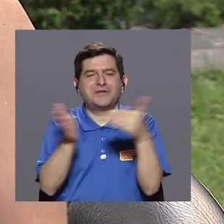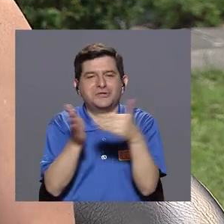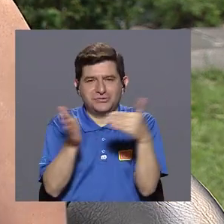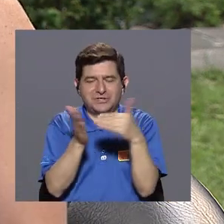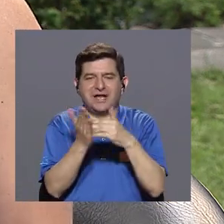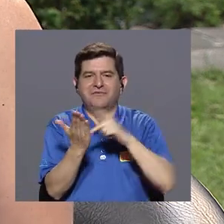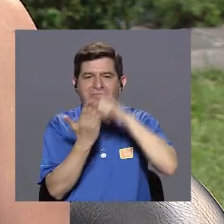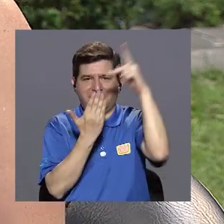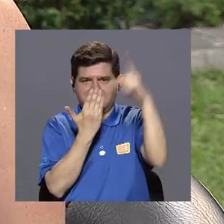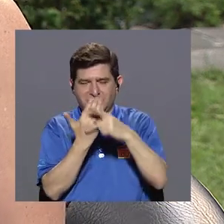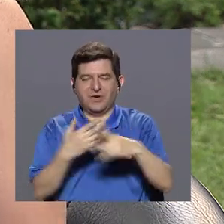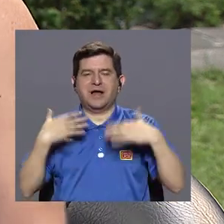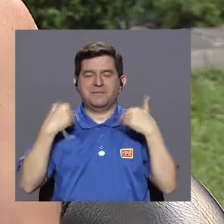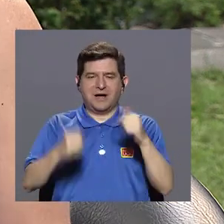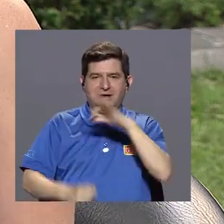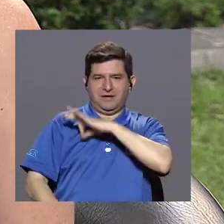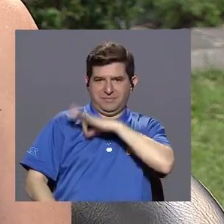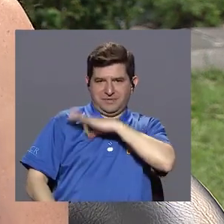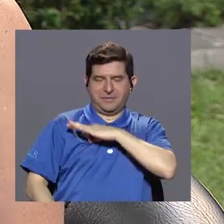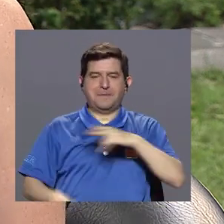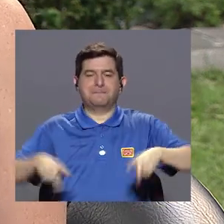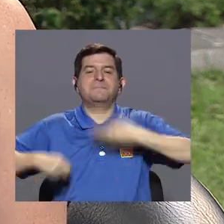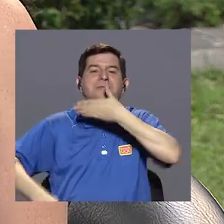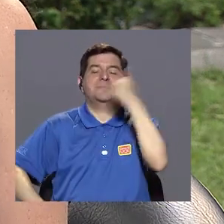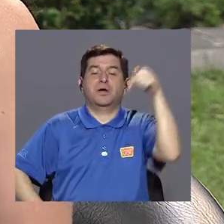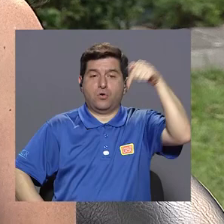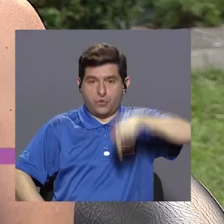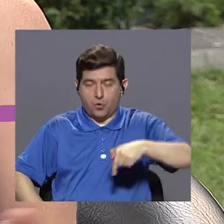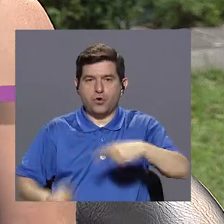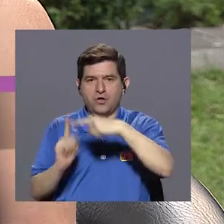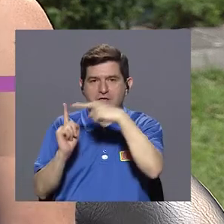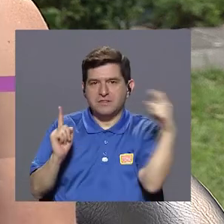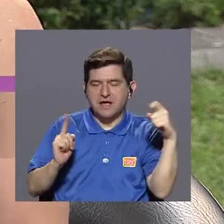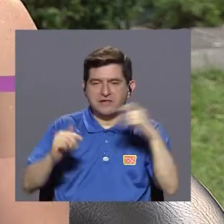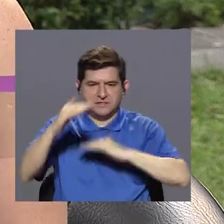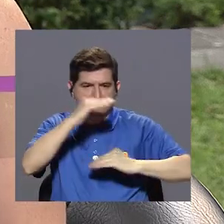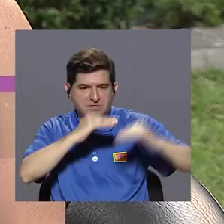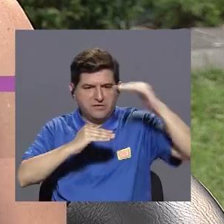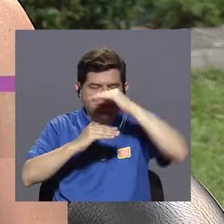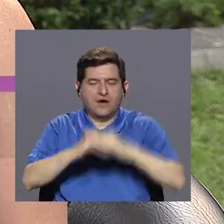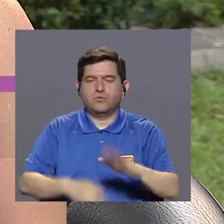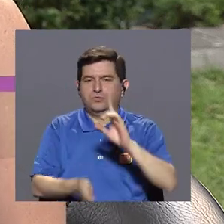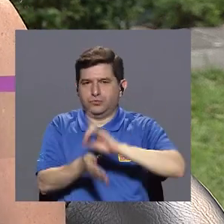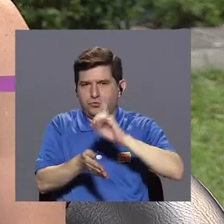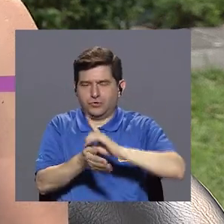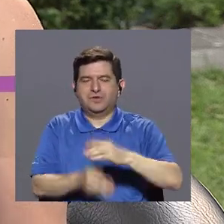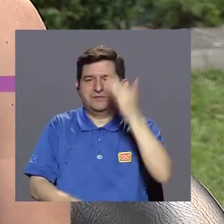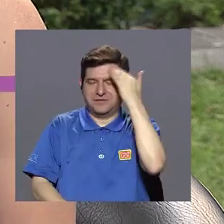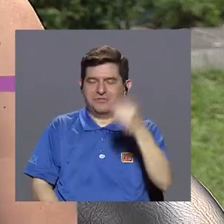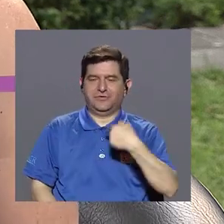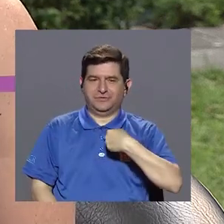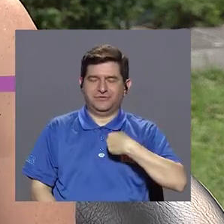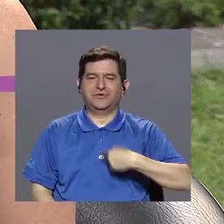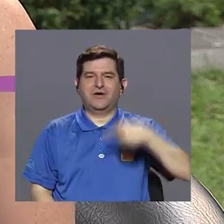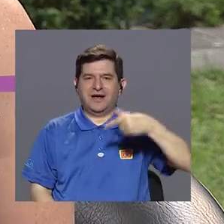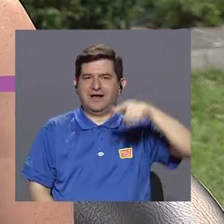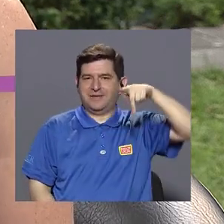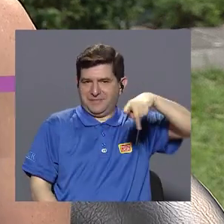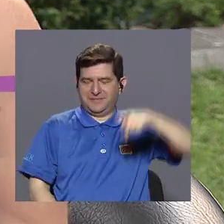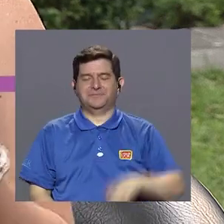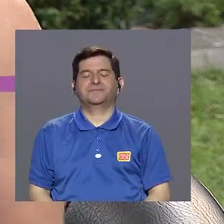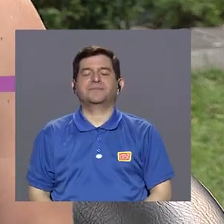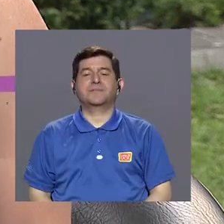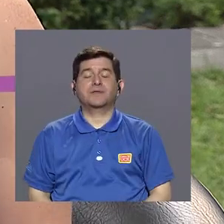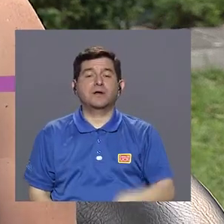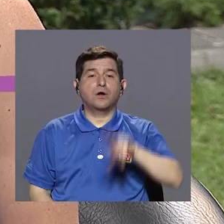bienvenidos una vez más a su programa de Salud y Bienestar Vivir Mejor. Hoy estamos desde la Facultad de Medicina, les saluda Gabriela Pérez.